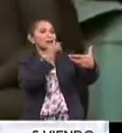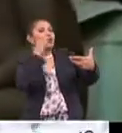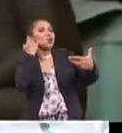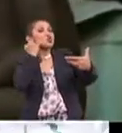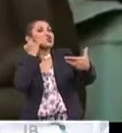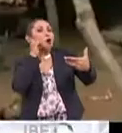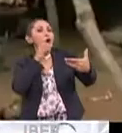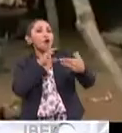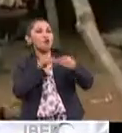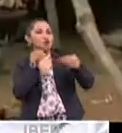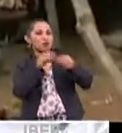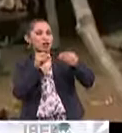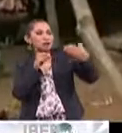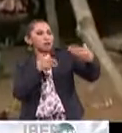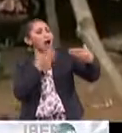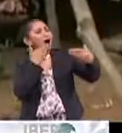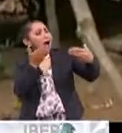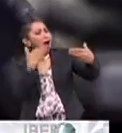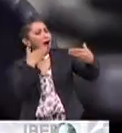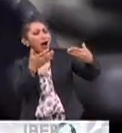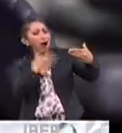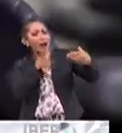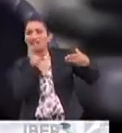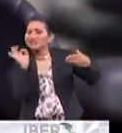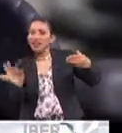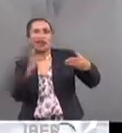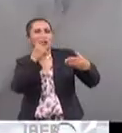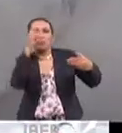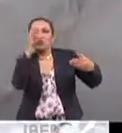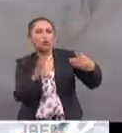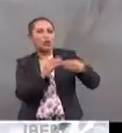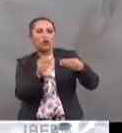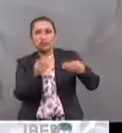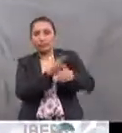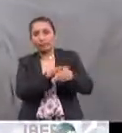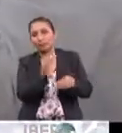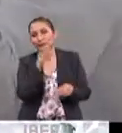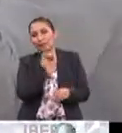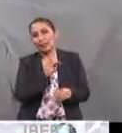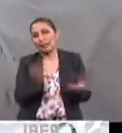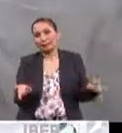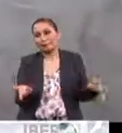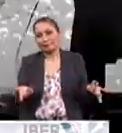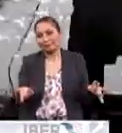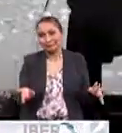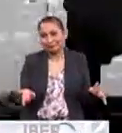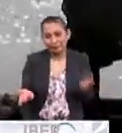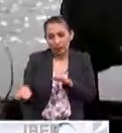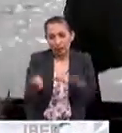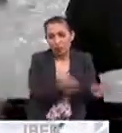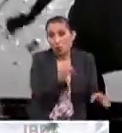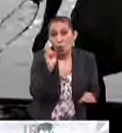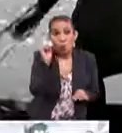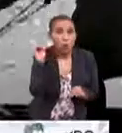jugo de frutas, y pensar que está hecho 100% de fruta natural, pues no es cierto. O